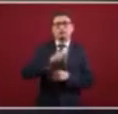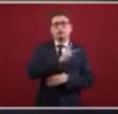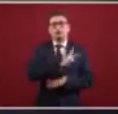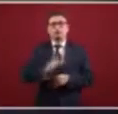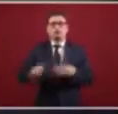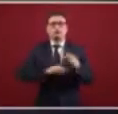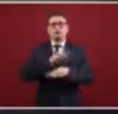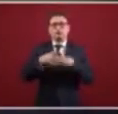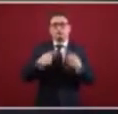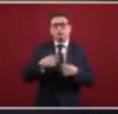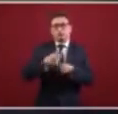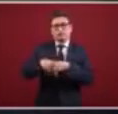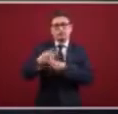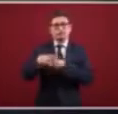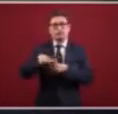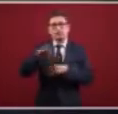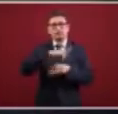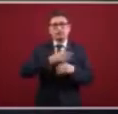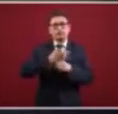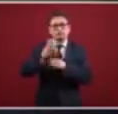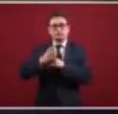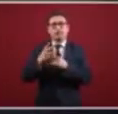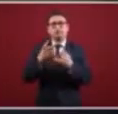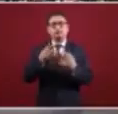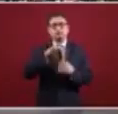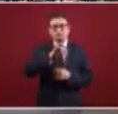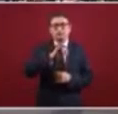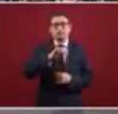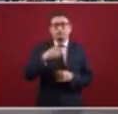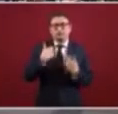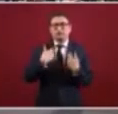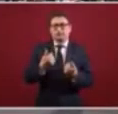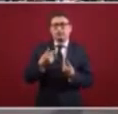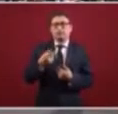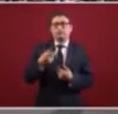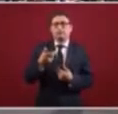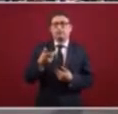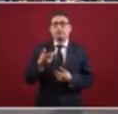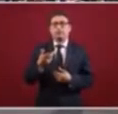están pues en riesgo en los demás estados. Pero hay un ambiente